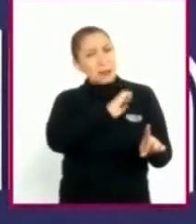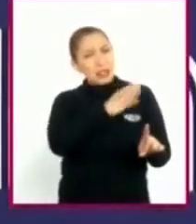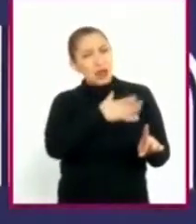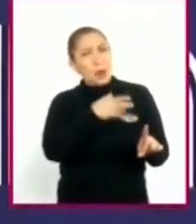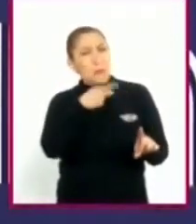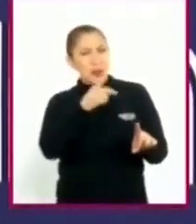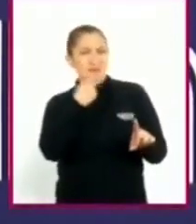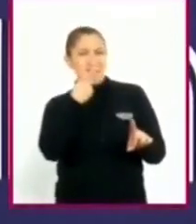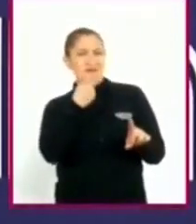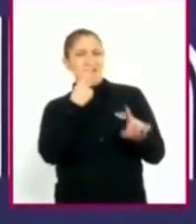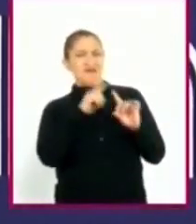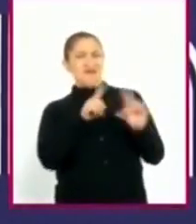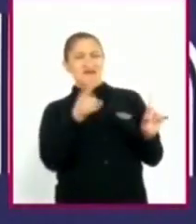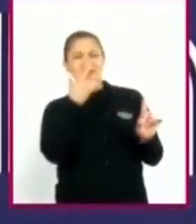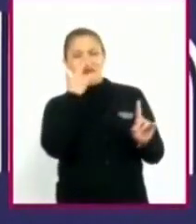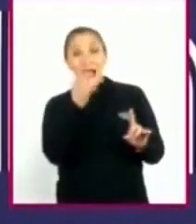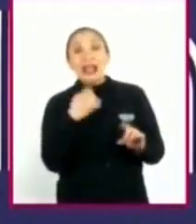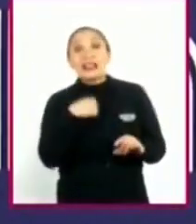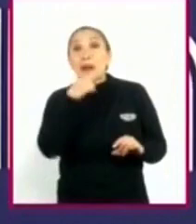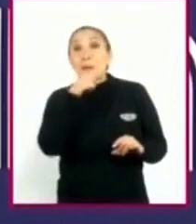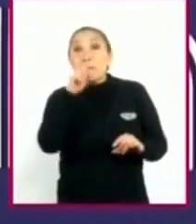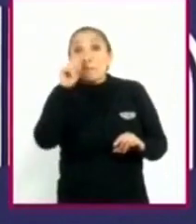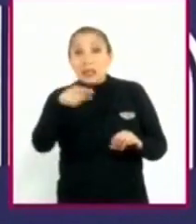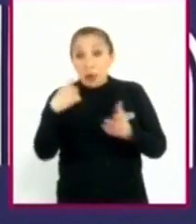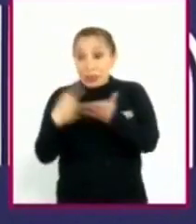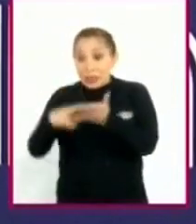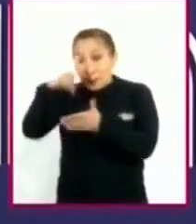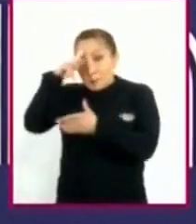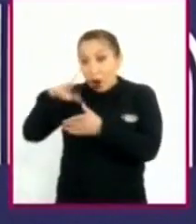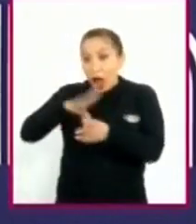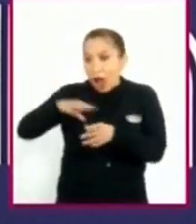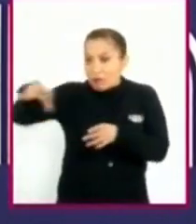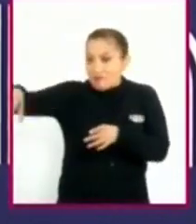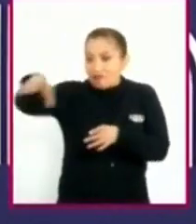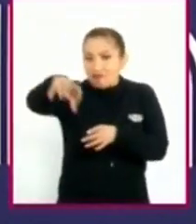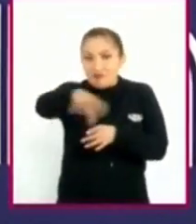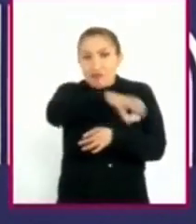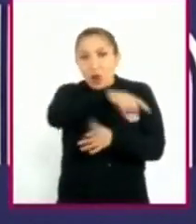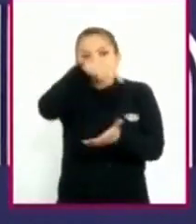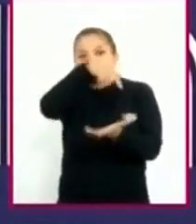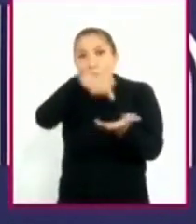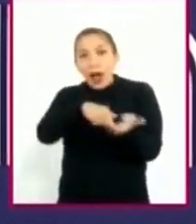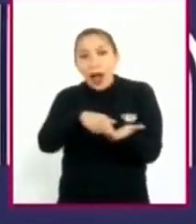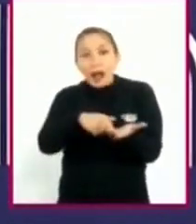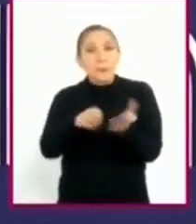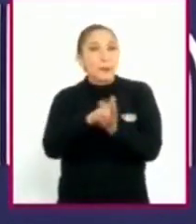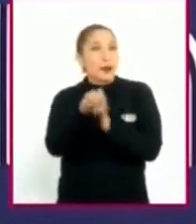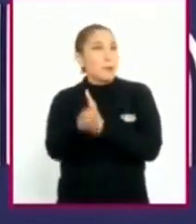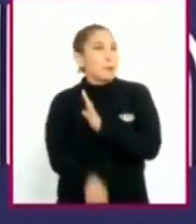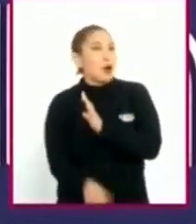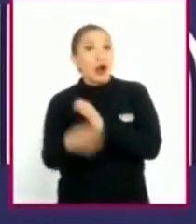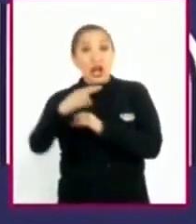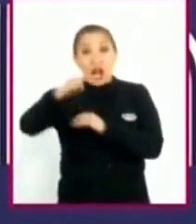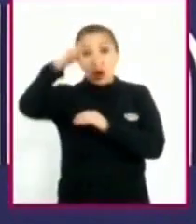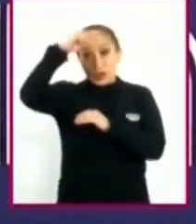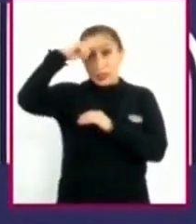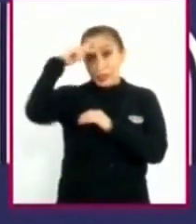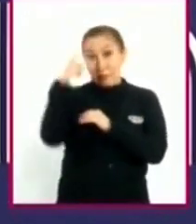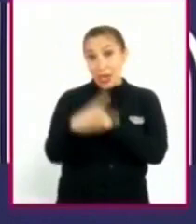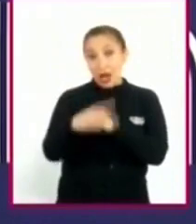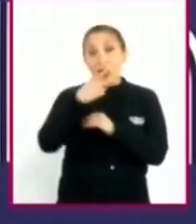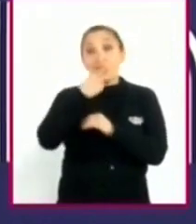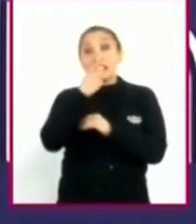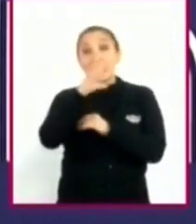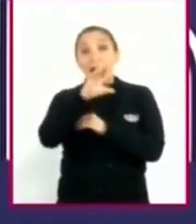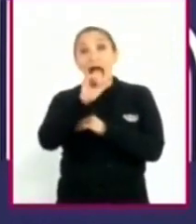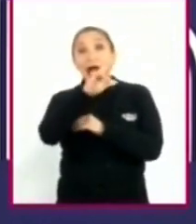idioma. Incluso dentro del mismo México hay variantes por zonas geográficas. Por ejemplo, en el norte del país se dice